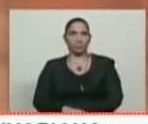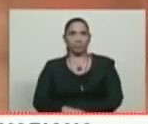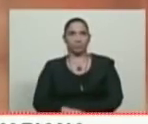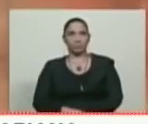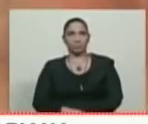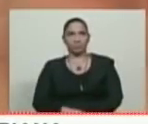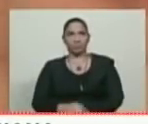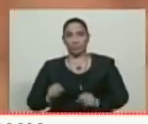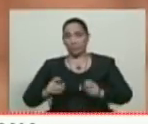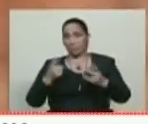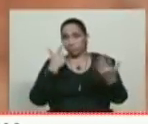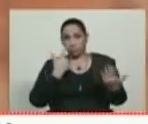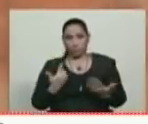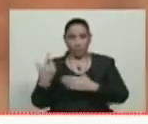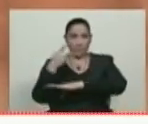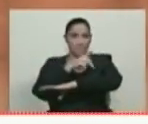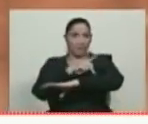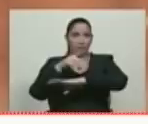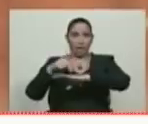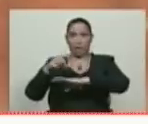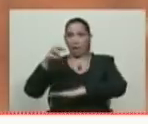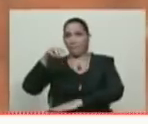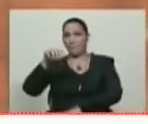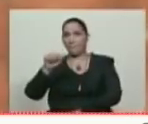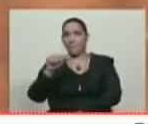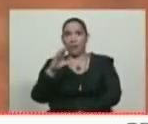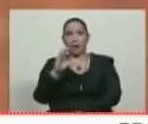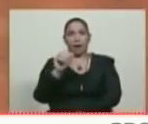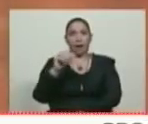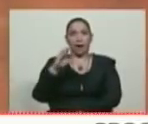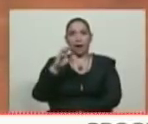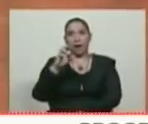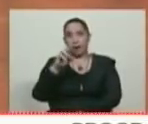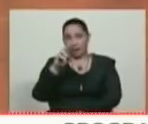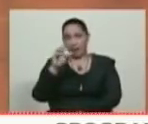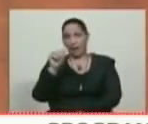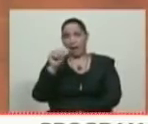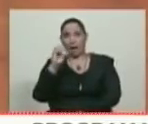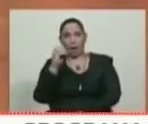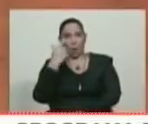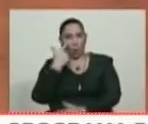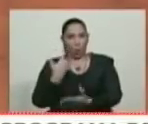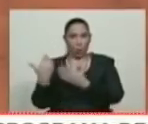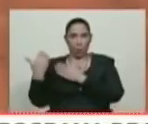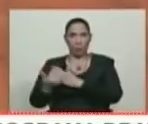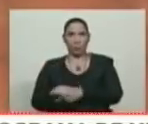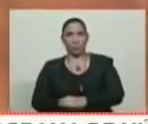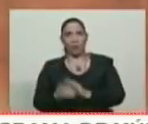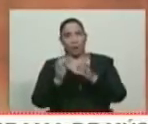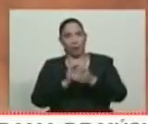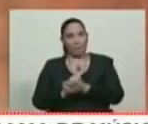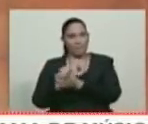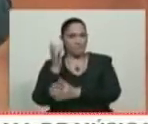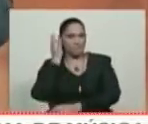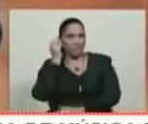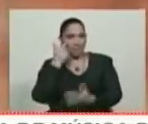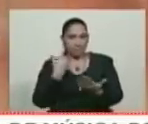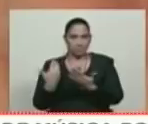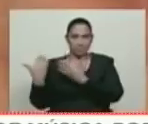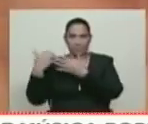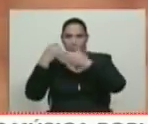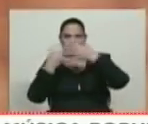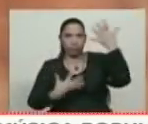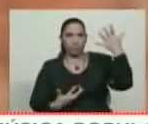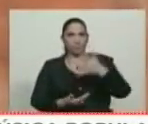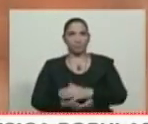esta oportunidad nos vamos a la parroquia Macarao, al sur del municipio Bolivariano Libertador. En el lugar, nuestra compañera María Jiménez nos informa.